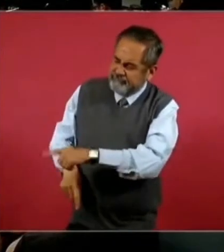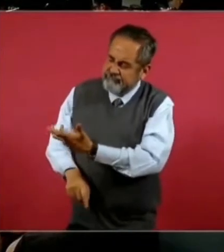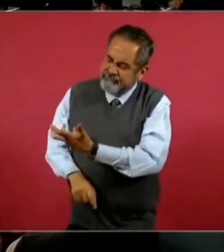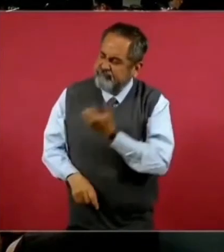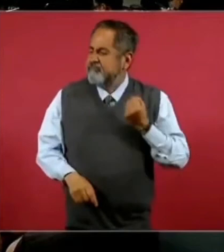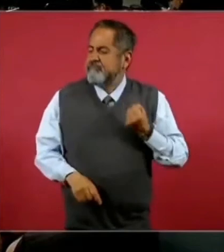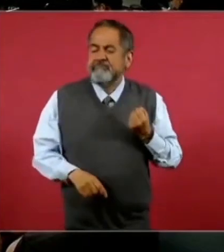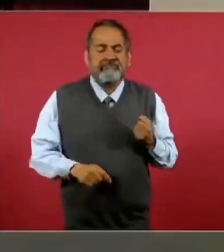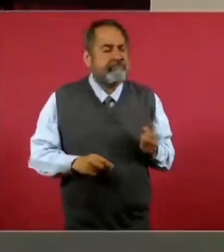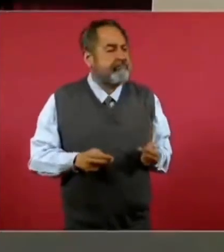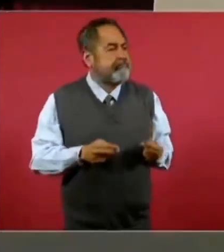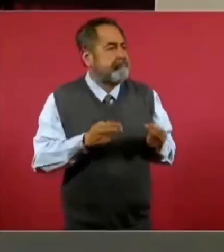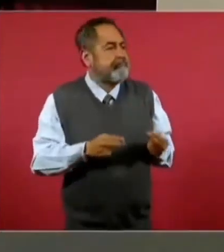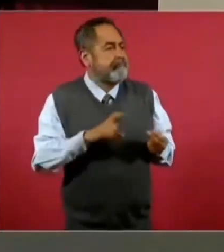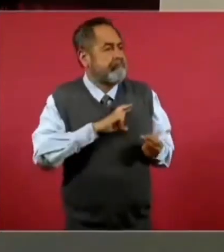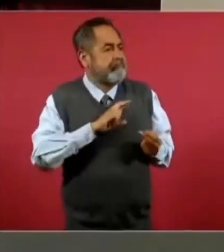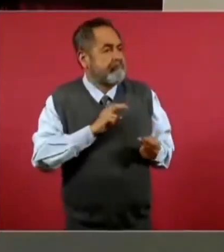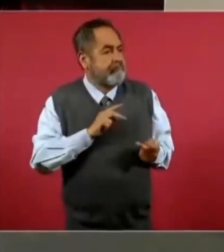ese propósito